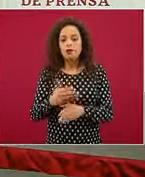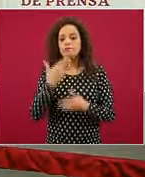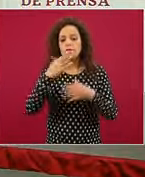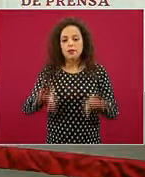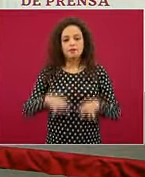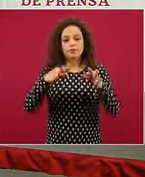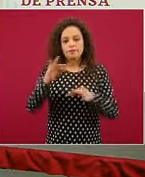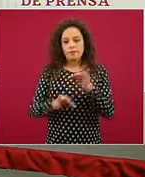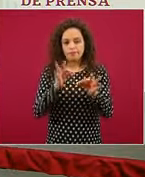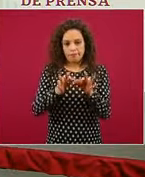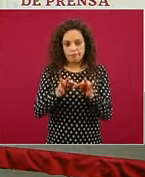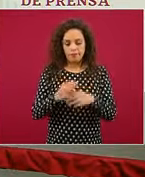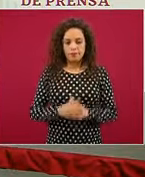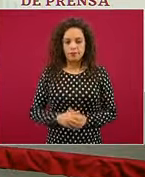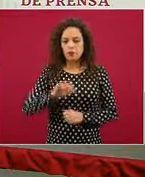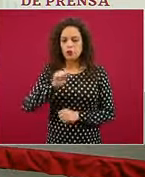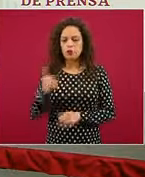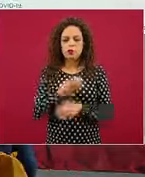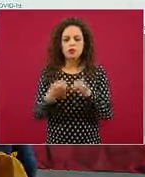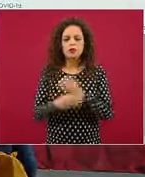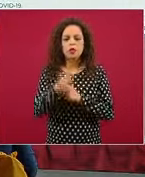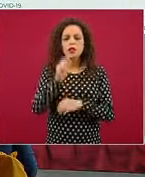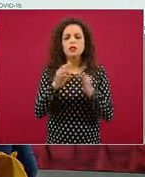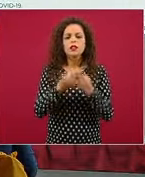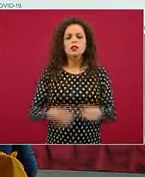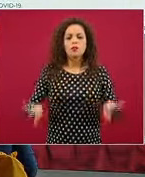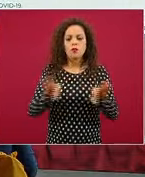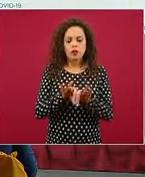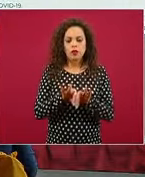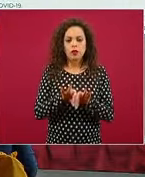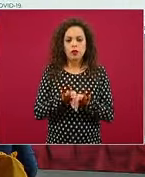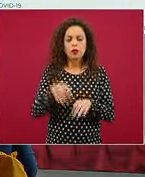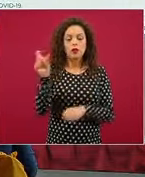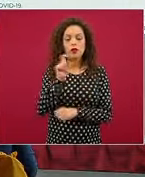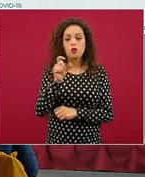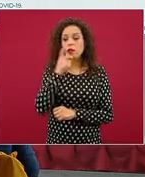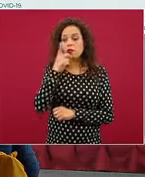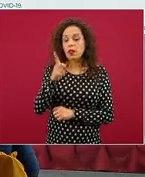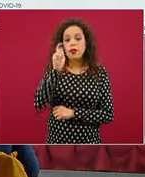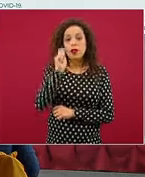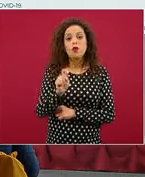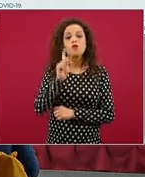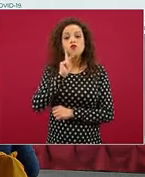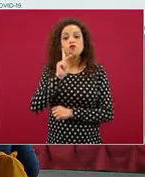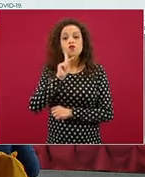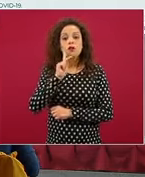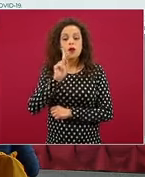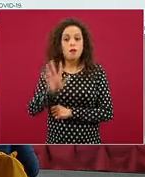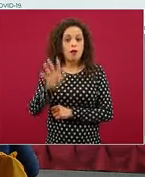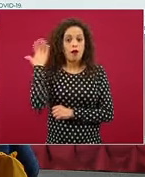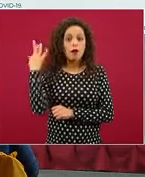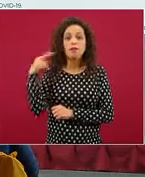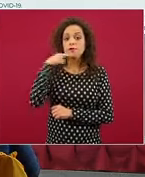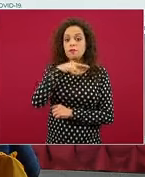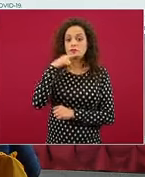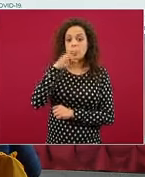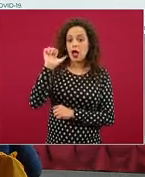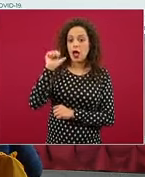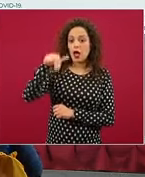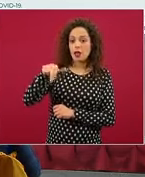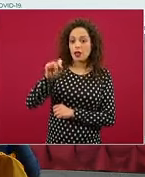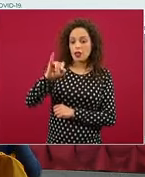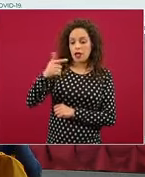un dato importante que también siempre hay que recalcar es que cuando hablamos de pruebas rápidas antigénicas y su uso